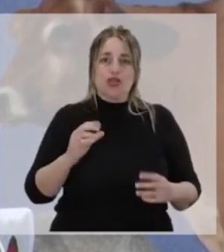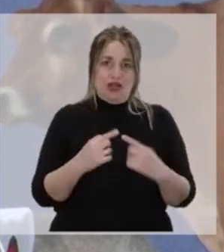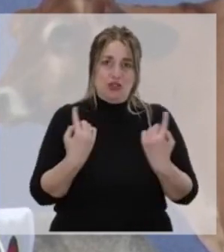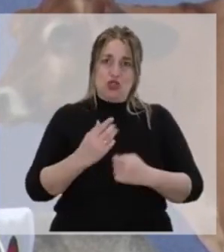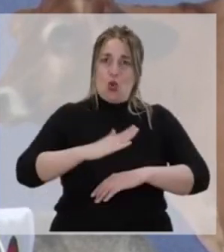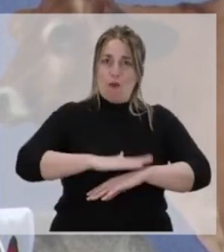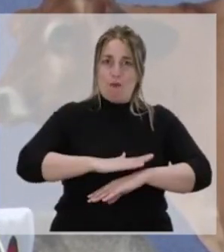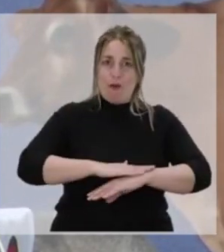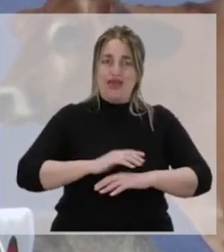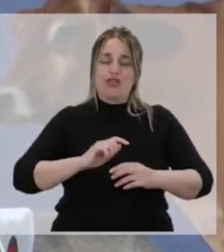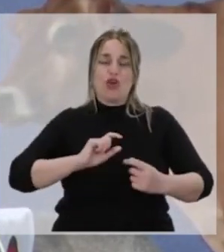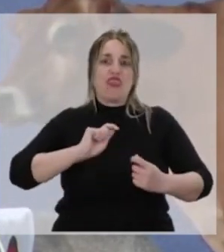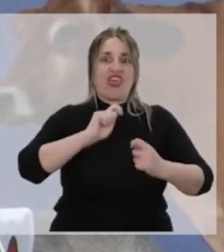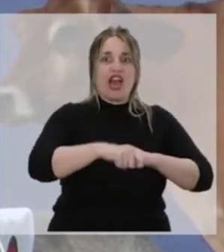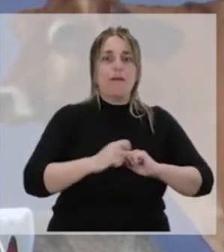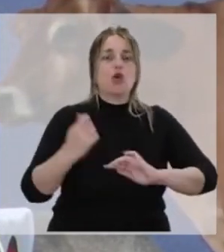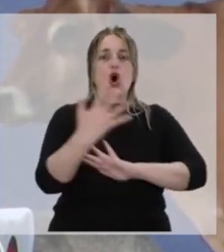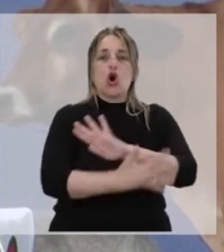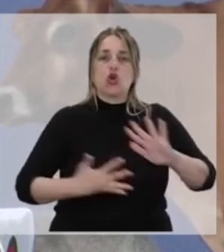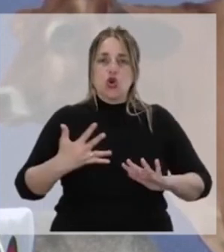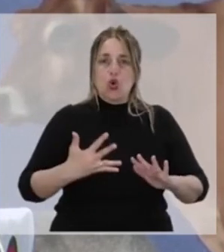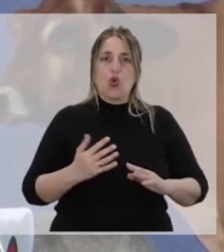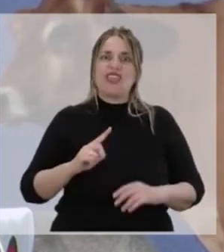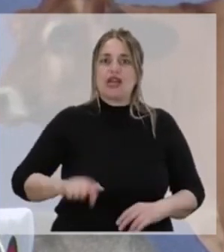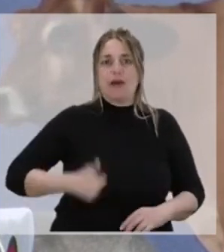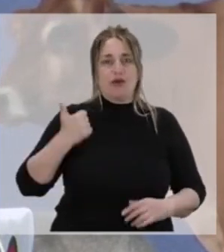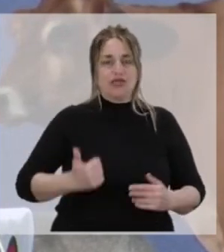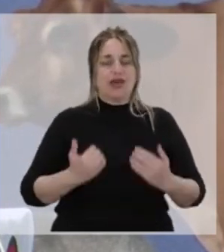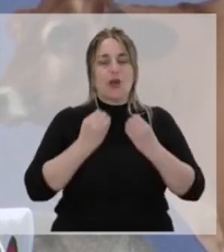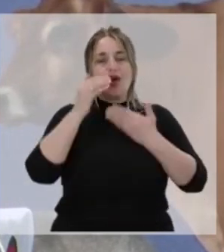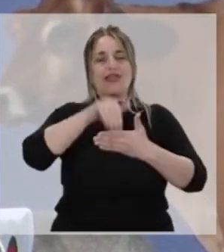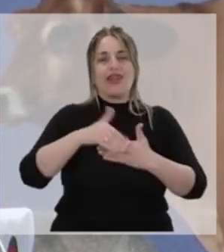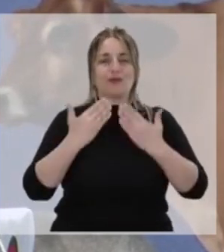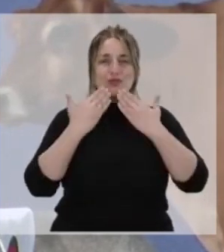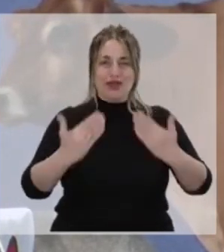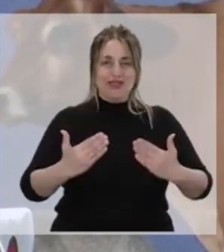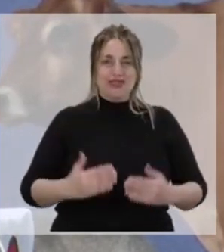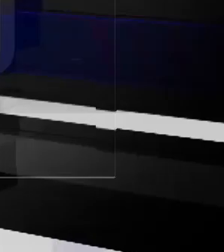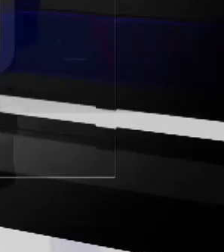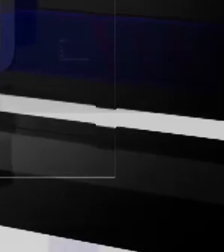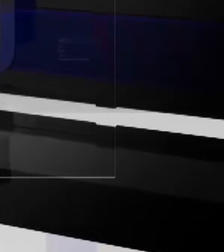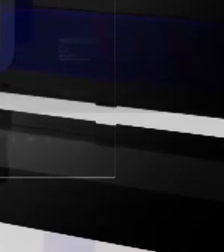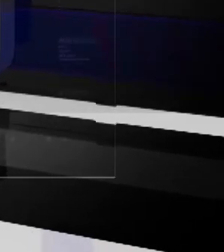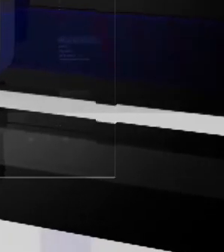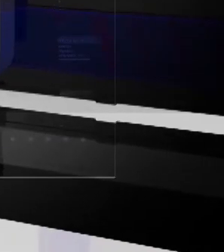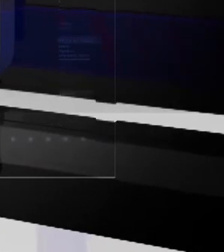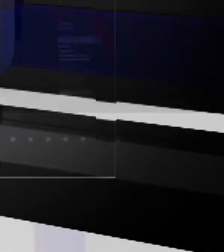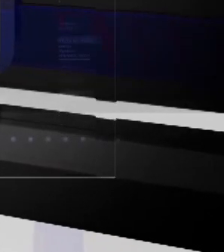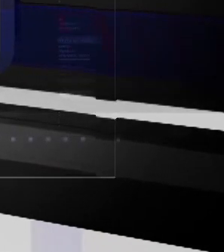estamos en un momento de cambio y uruguay la tiene que aprovechar buenas tardes y muchas gracias